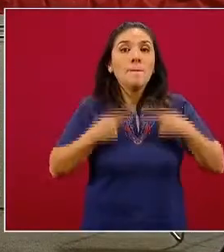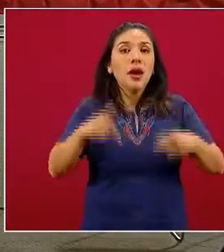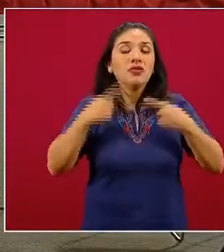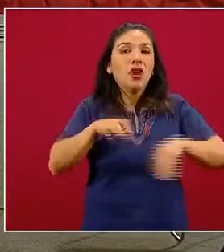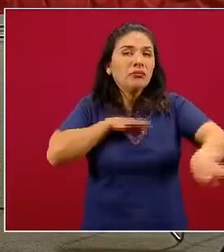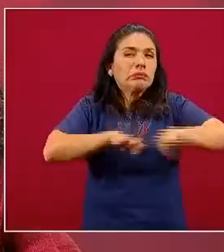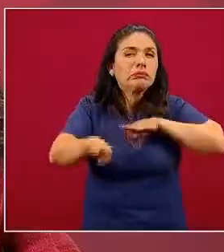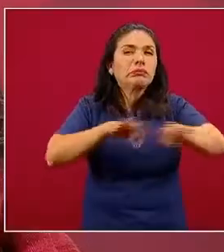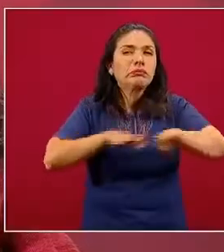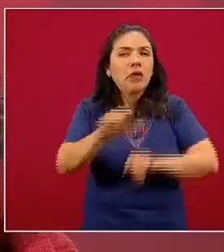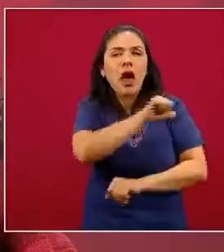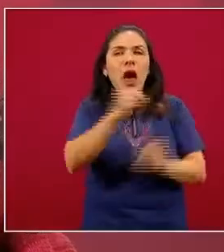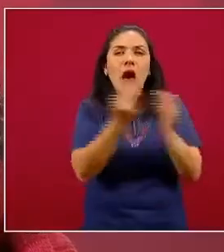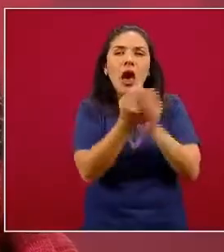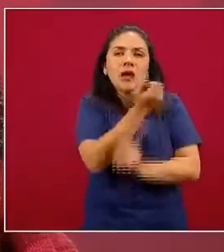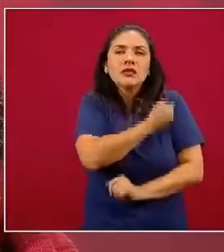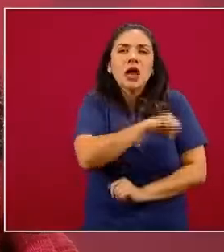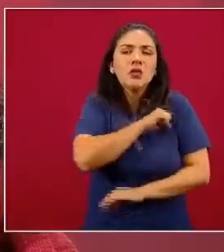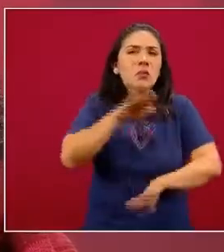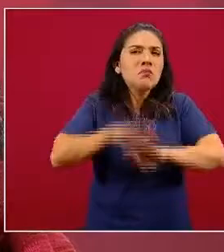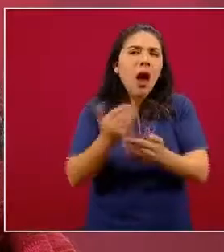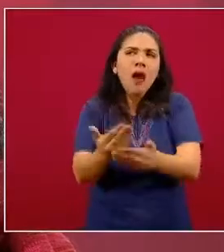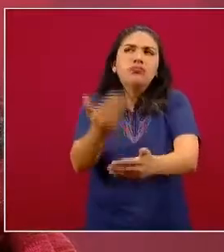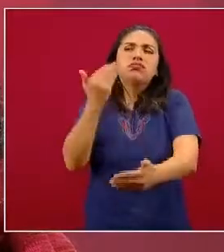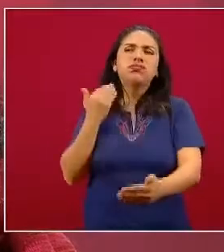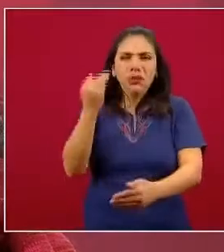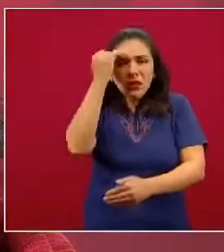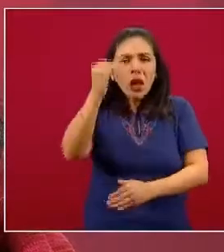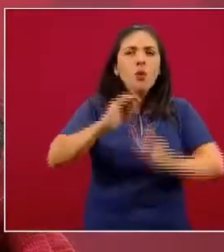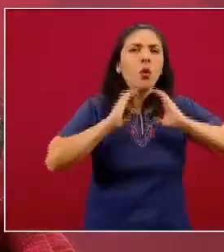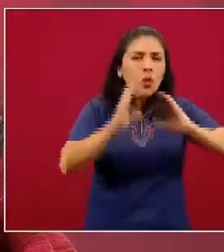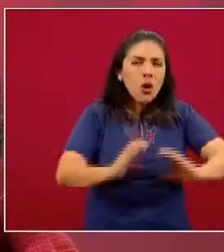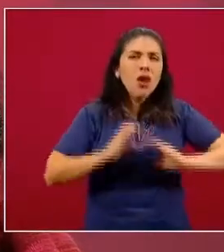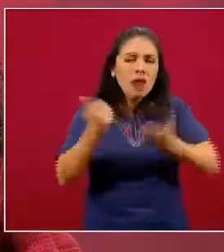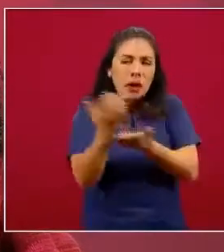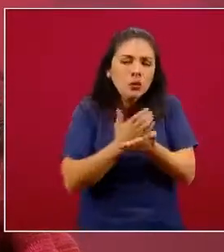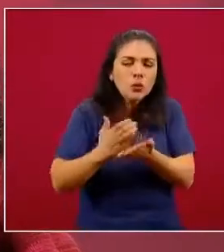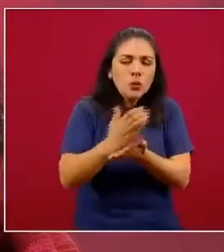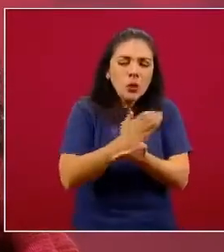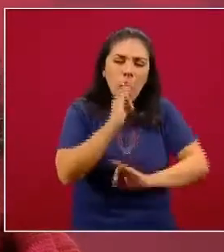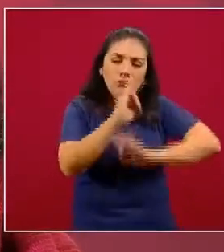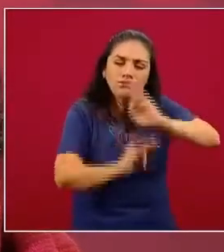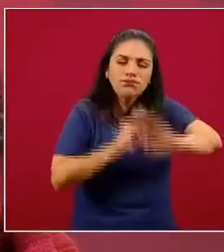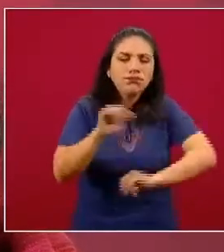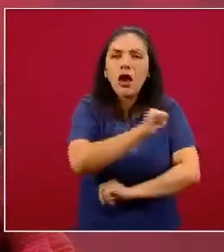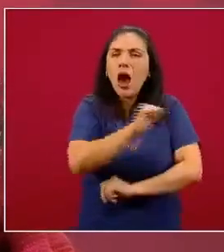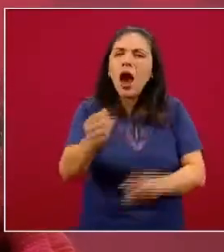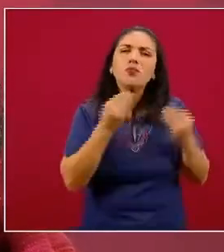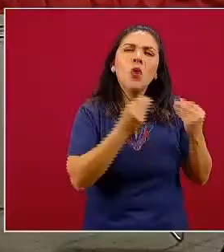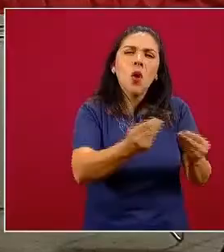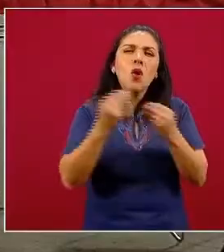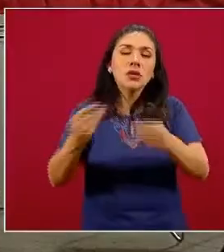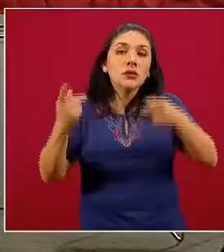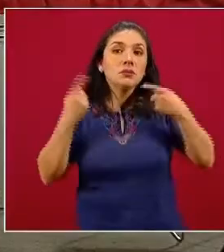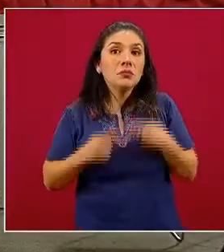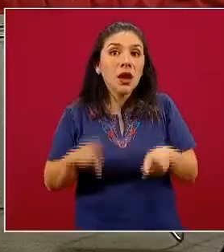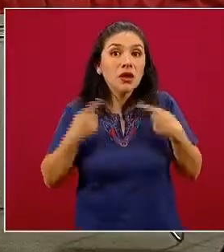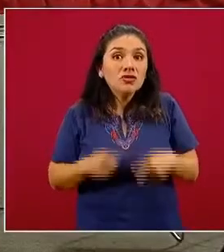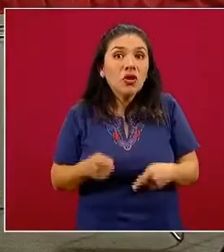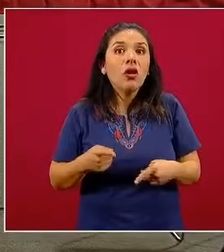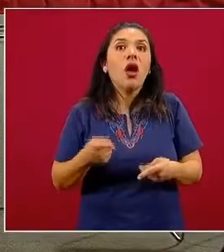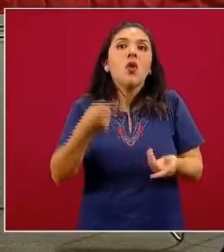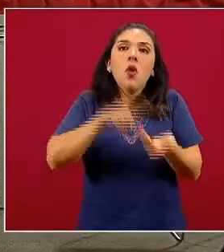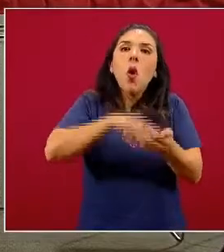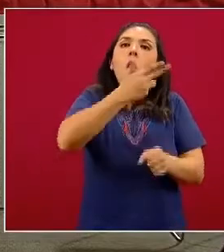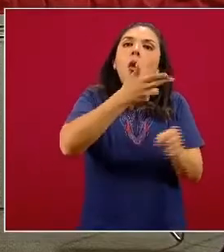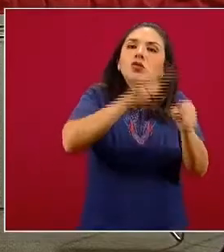que lleva meses cuidando, recuperando y tratando a tantas personas en